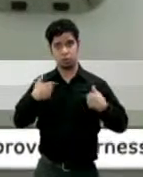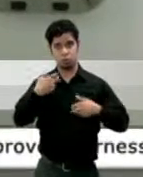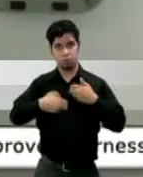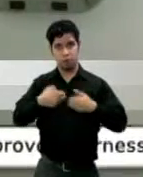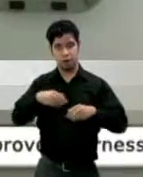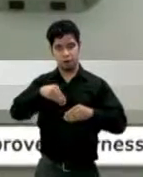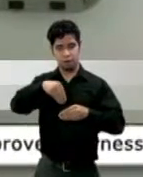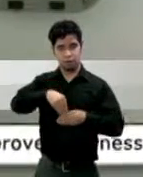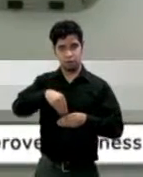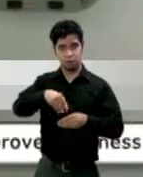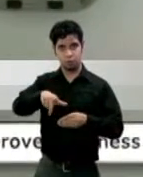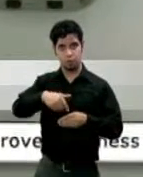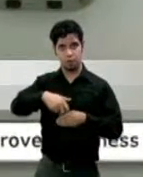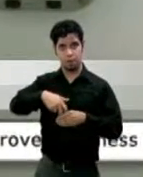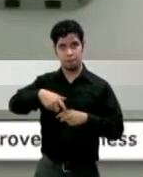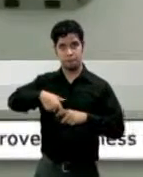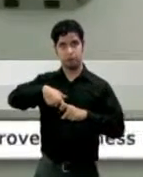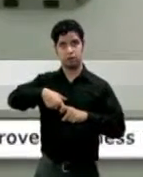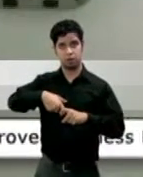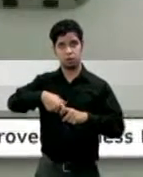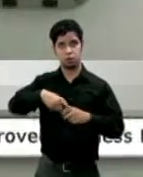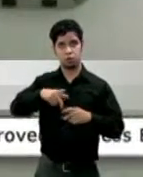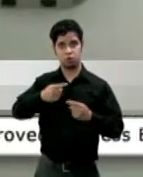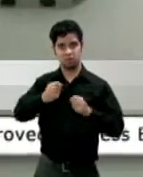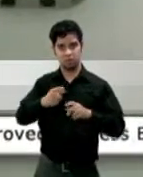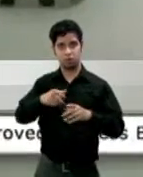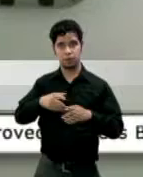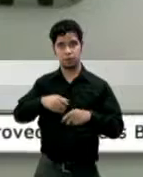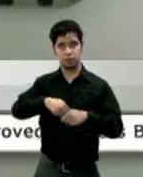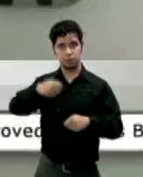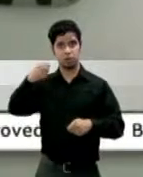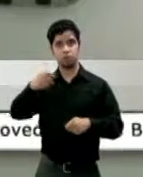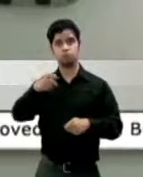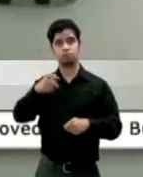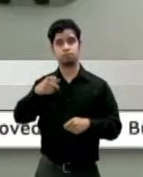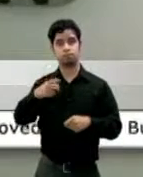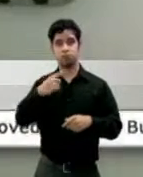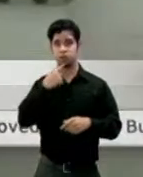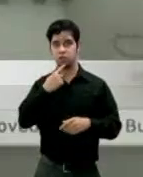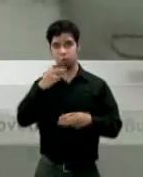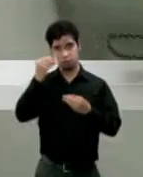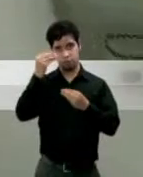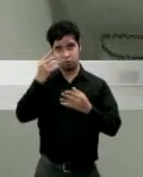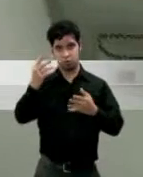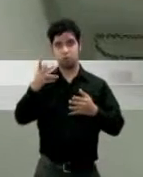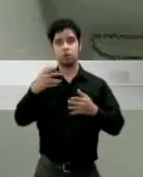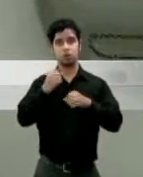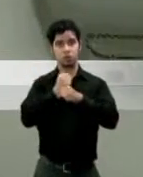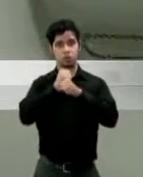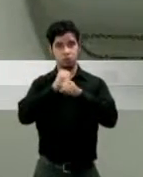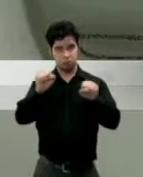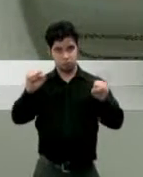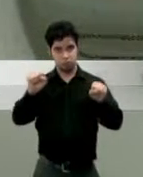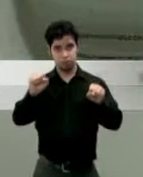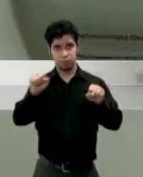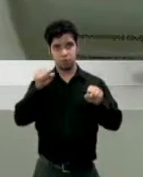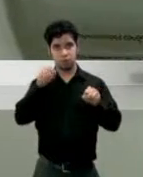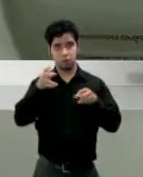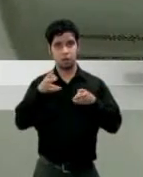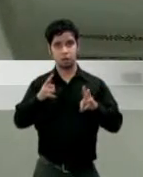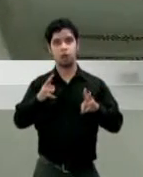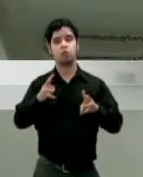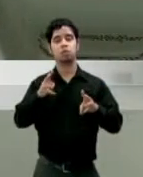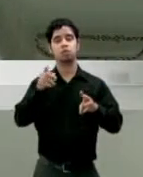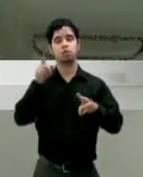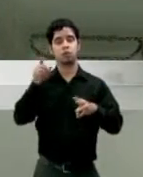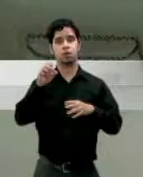puede atorarse al momento de intentar abrirla. De acuerdo a la investigación de la Administración de Seguridad del Tráfico en Carretera de Estados